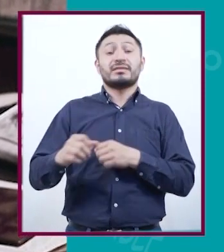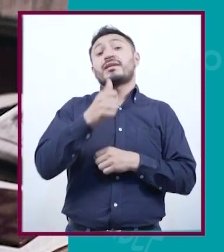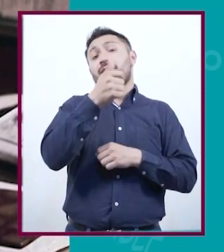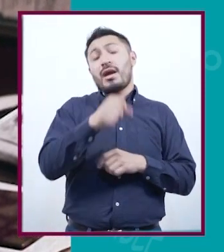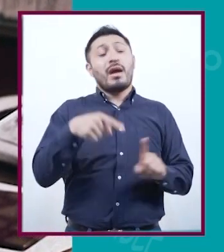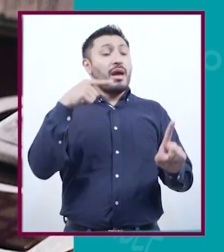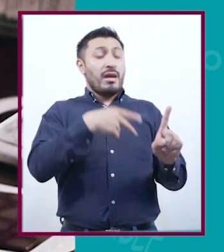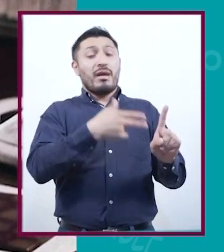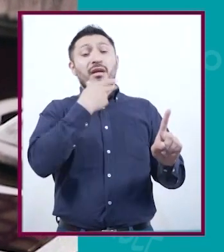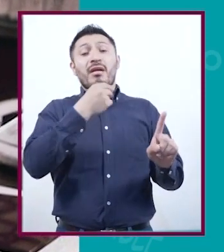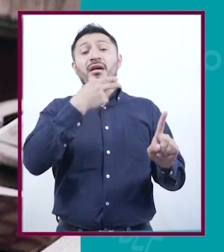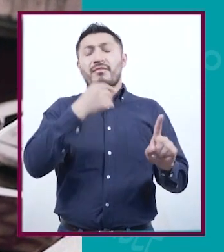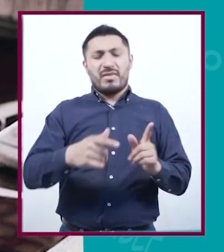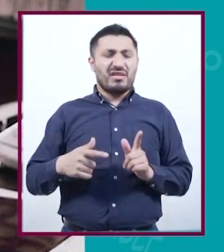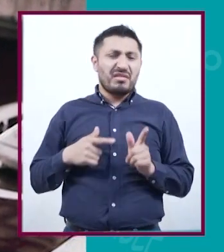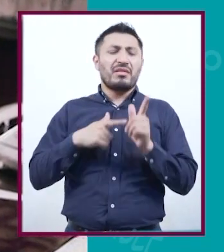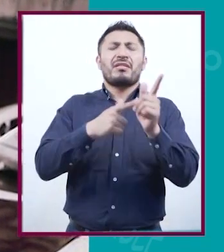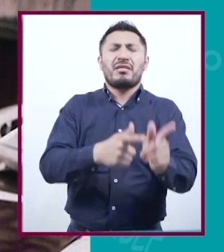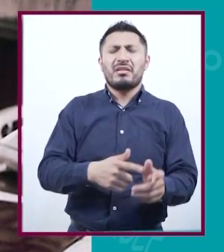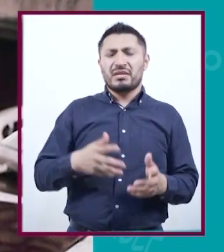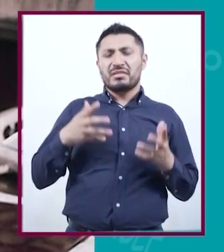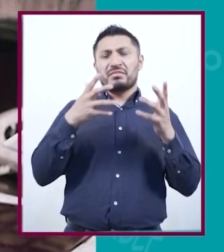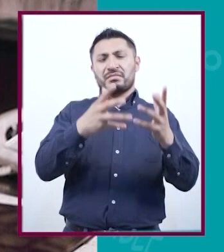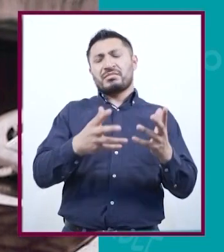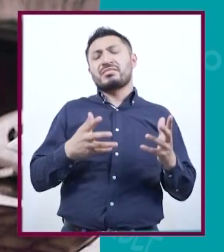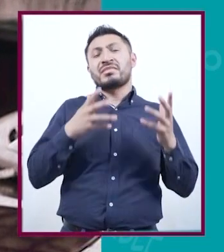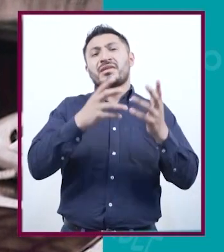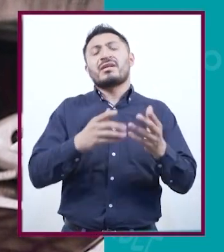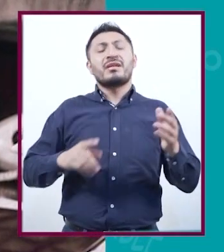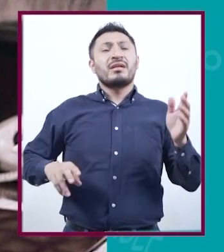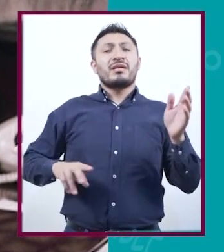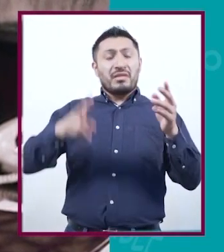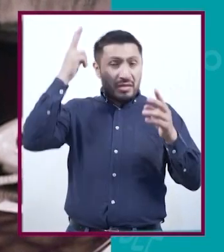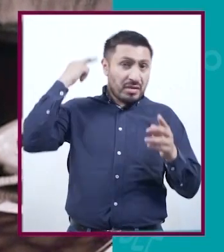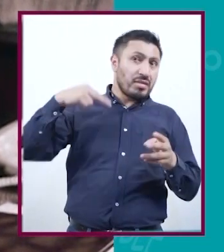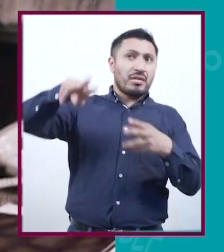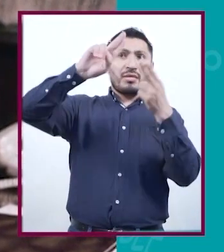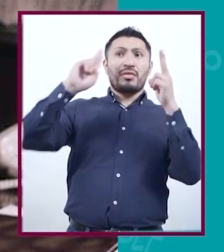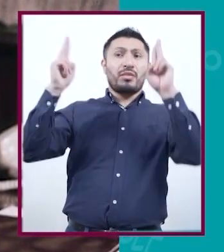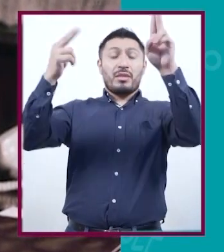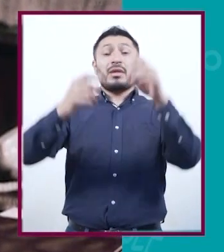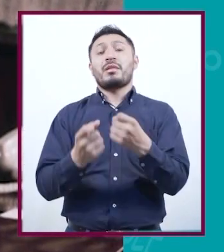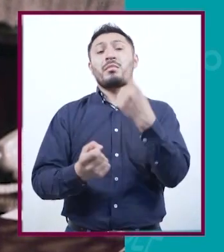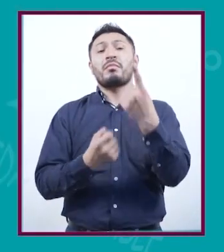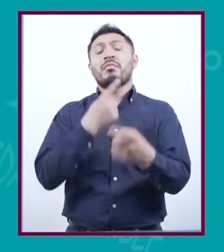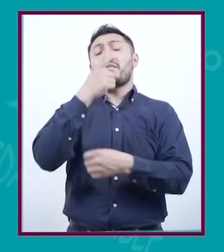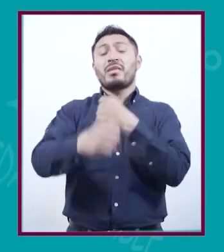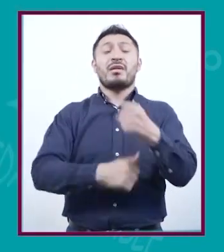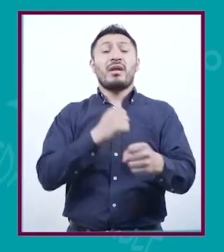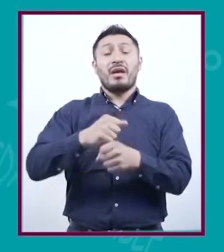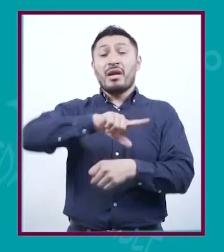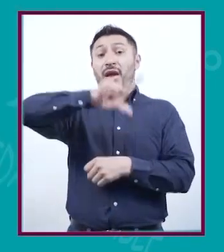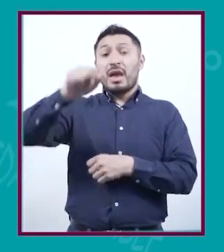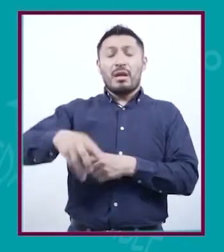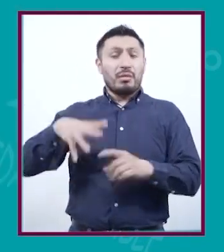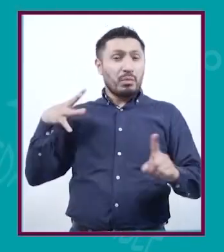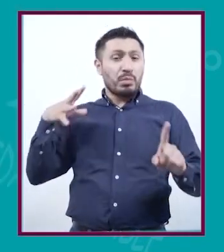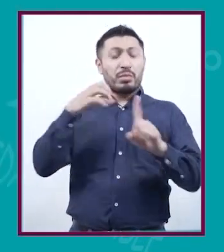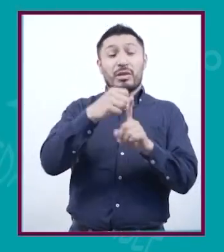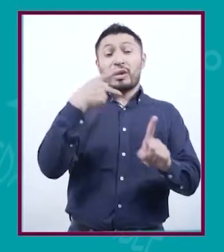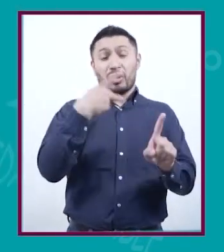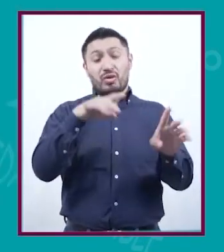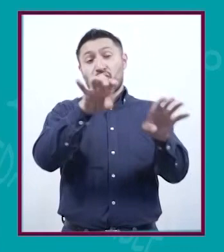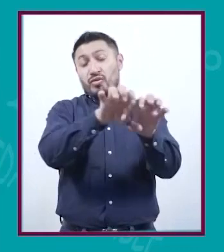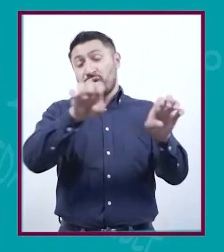nazi. Fue así como von Braun consiguió continuar con su deseo de conquistar el espacio y unos años después